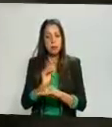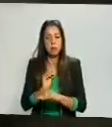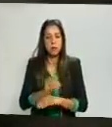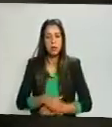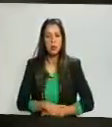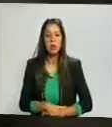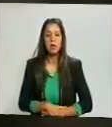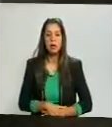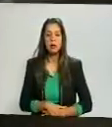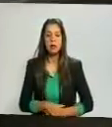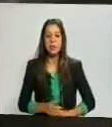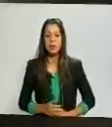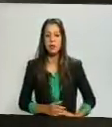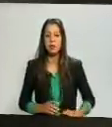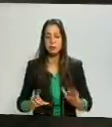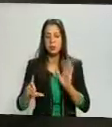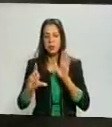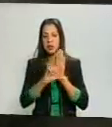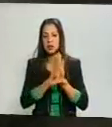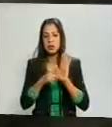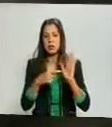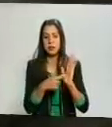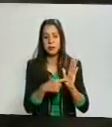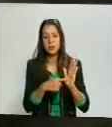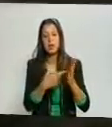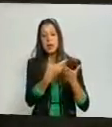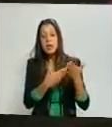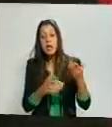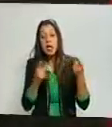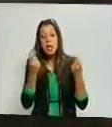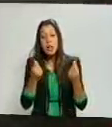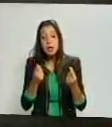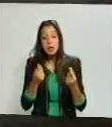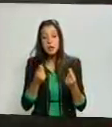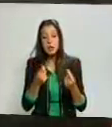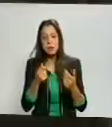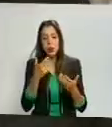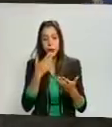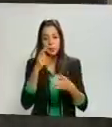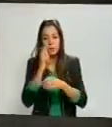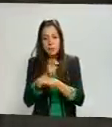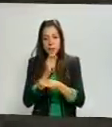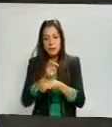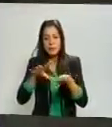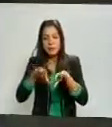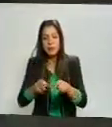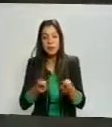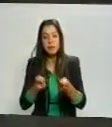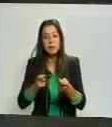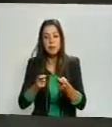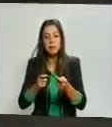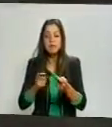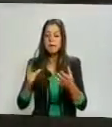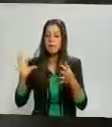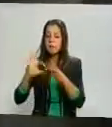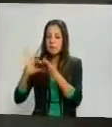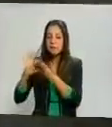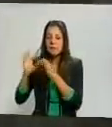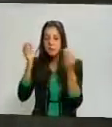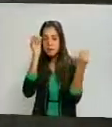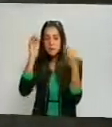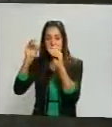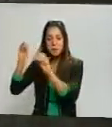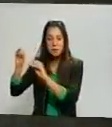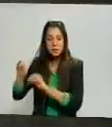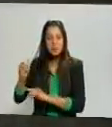forma, destacó que esta ley impulsará la economía del sector minero y fortalecerá las alianzas estratégicas